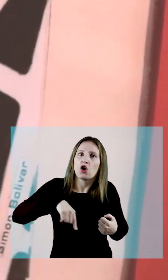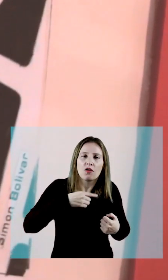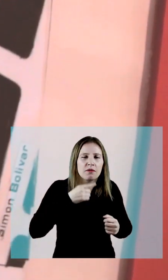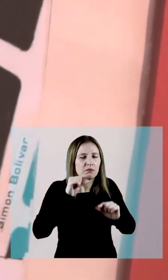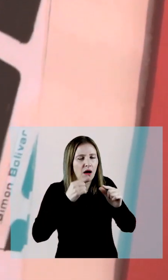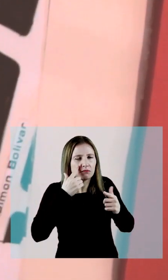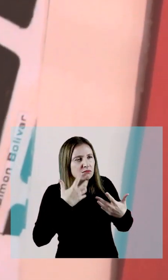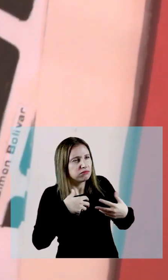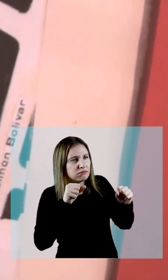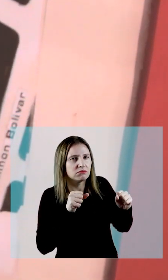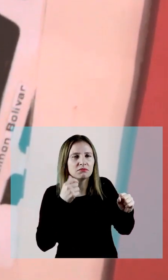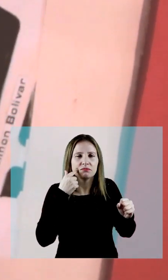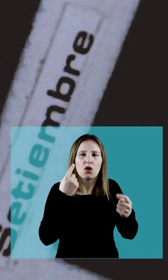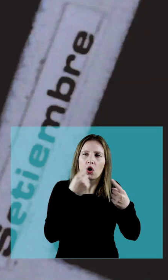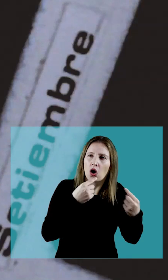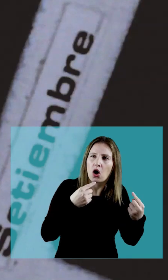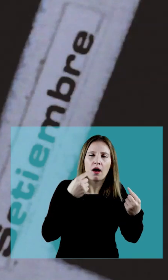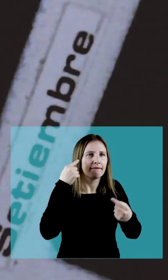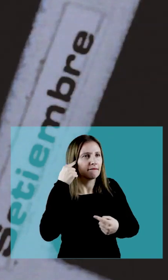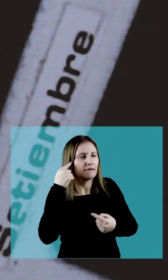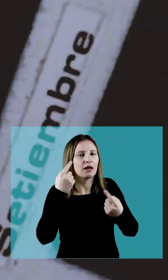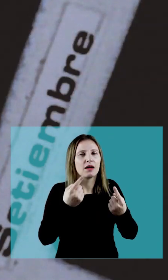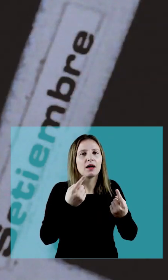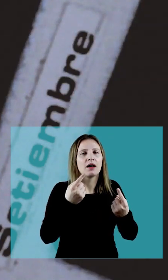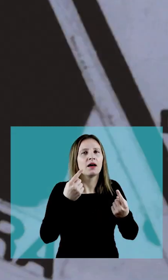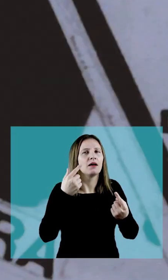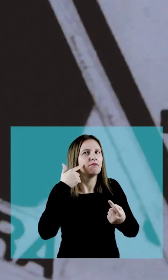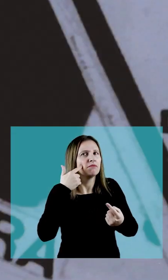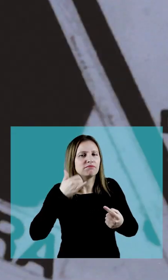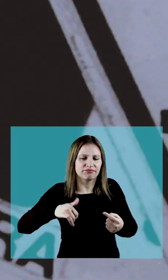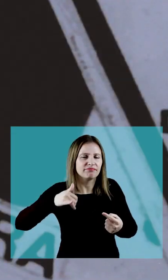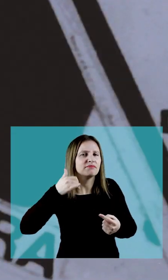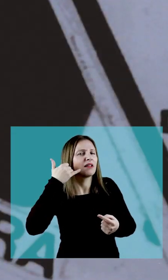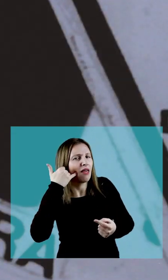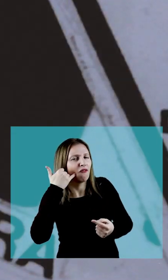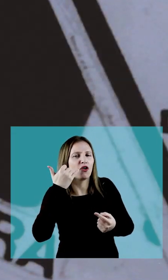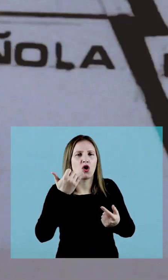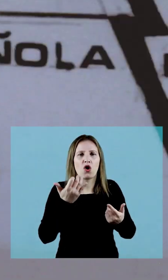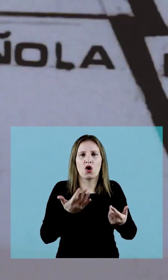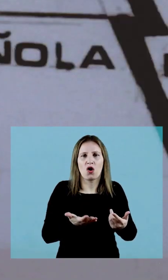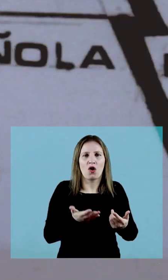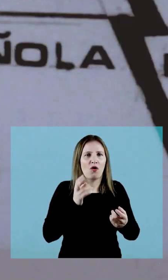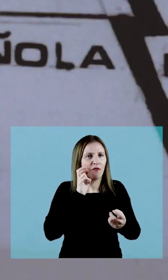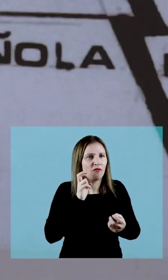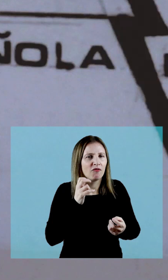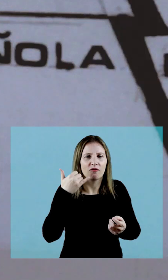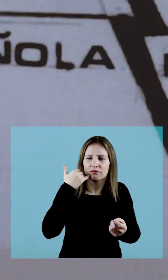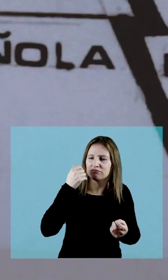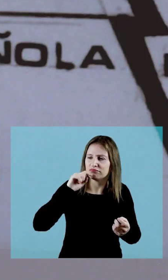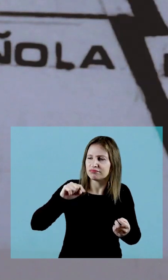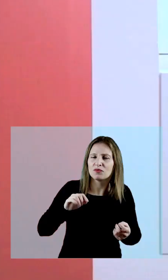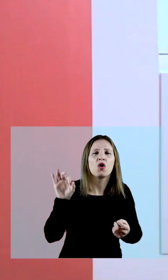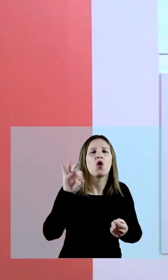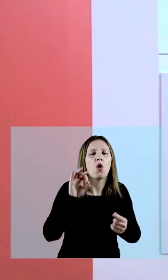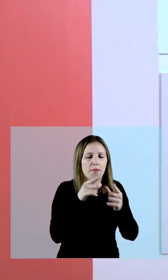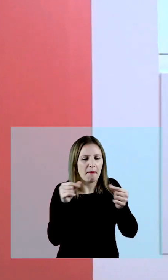descubriendo por indicios, tanto que oían el teléfono, la característica del teléfono, o por papeles